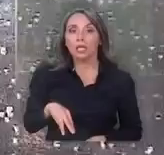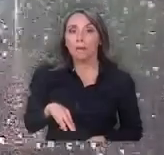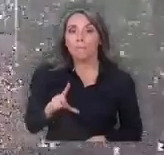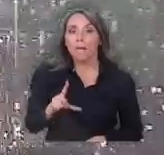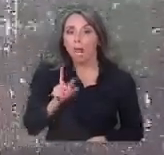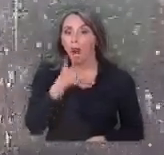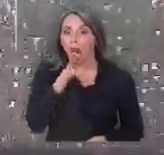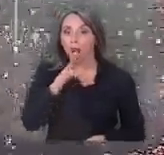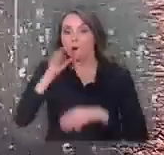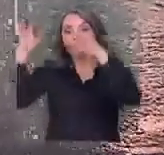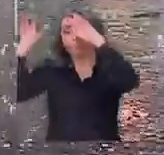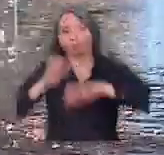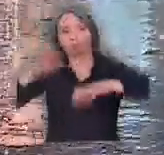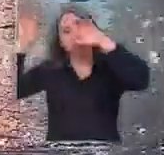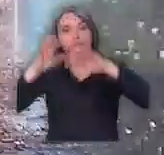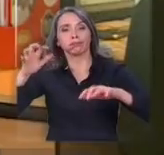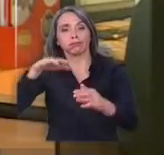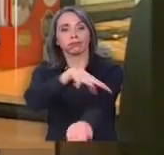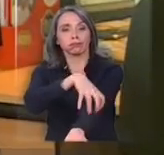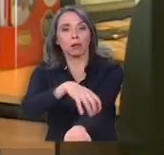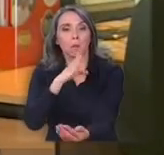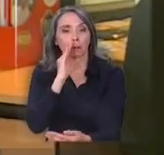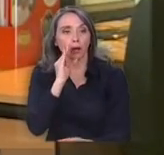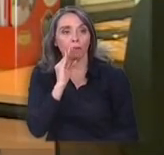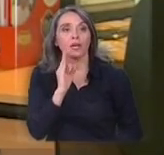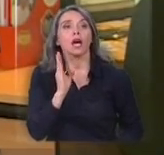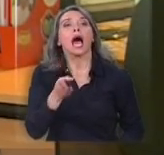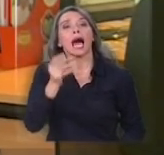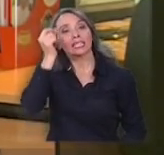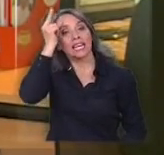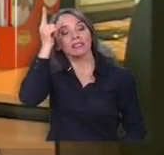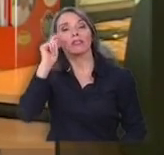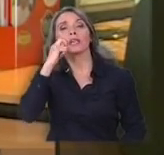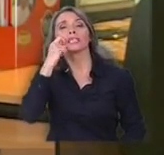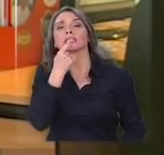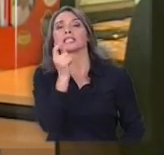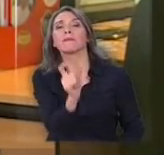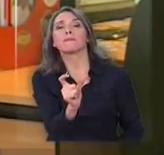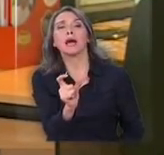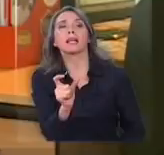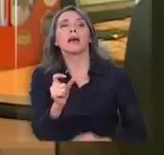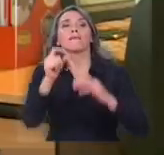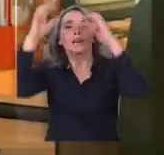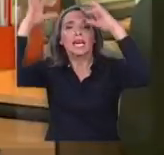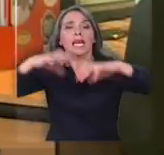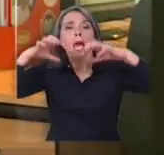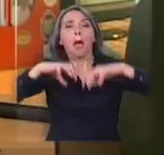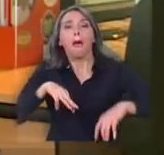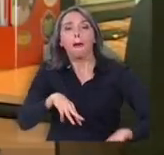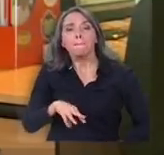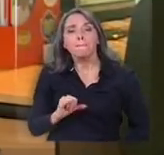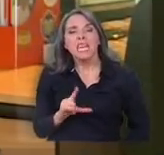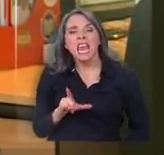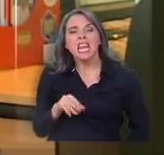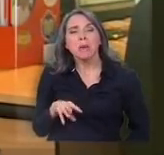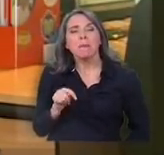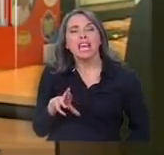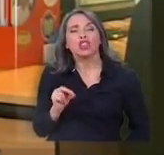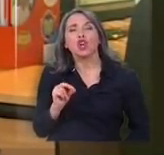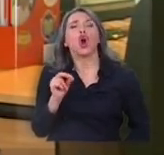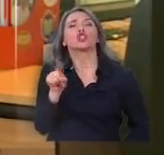agua podrían caer en esa zona. Hay que entender el concepto. Cuando se habla de que caen milímetros, ¿a qué se